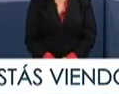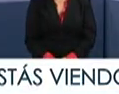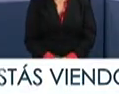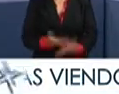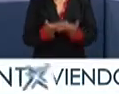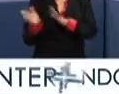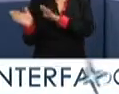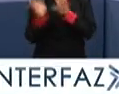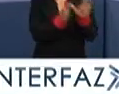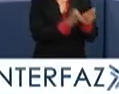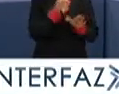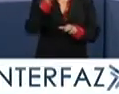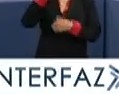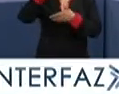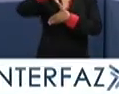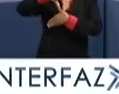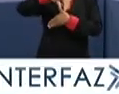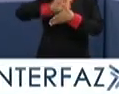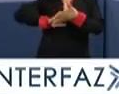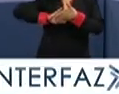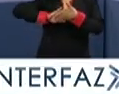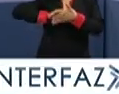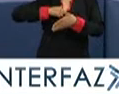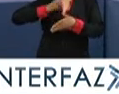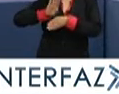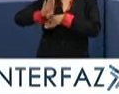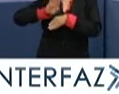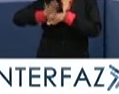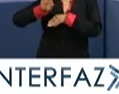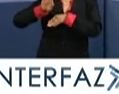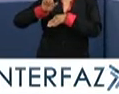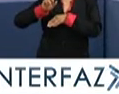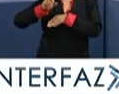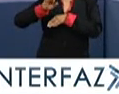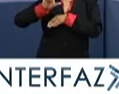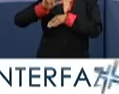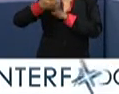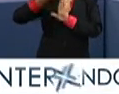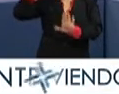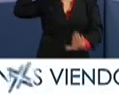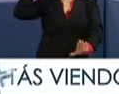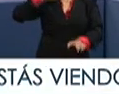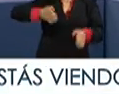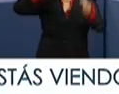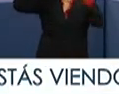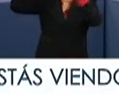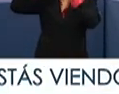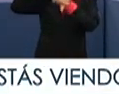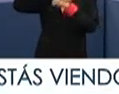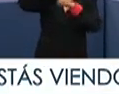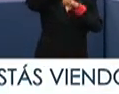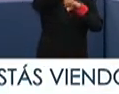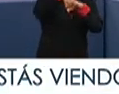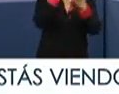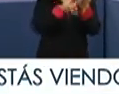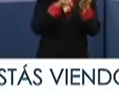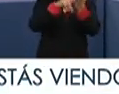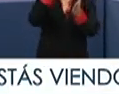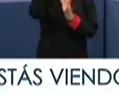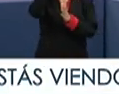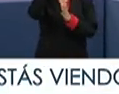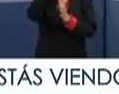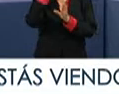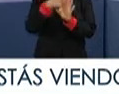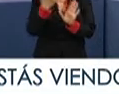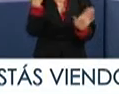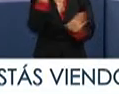Y ahora nos vamos hasta el sur de América porque la ciudad de Brasilia, desde su arquitectura, demuestra un gran valor cultural, ya